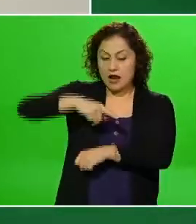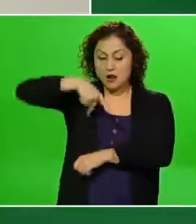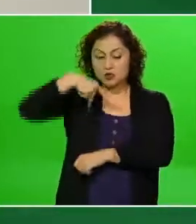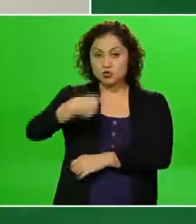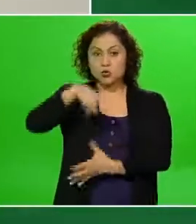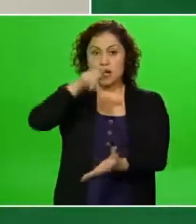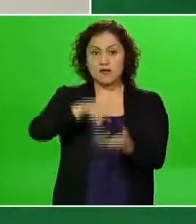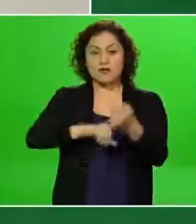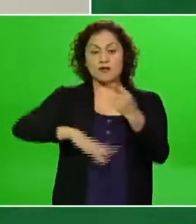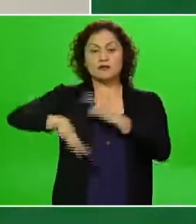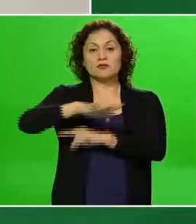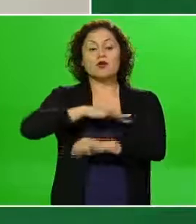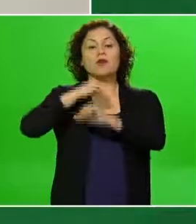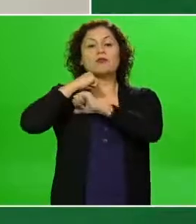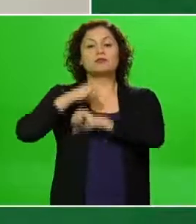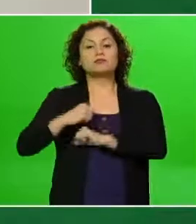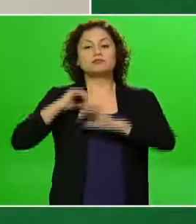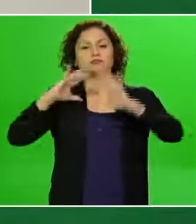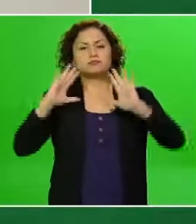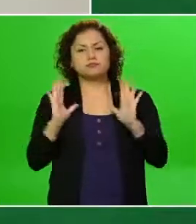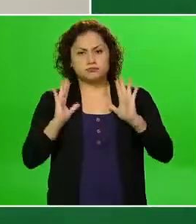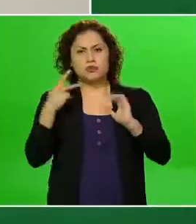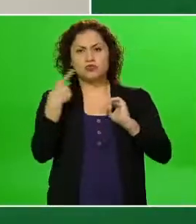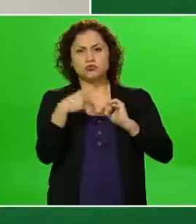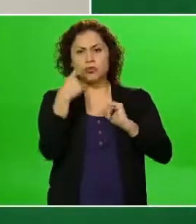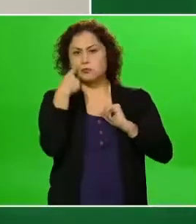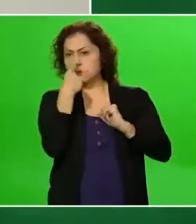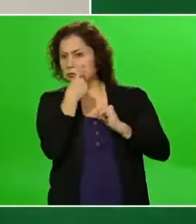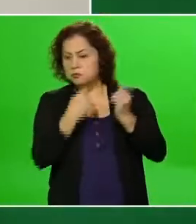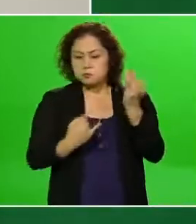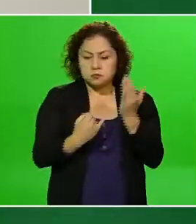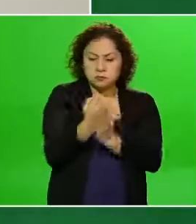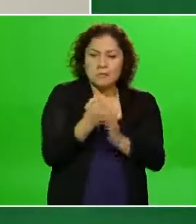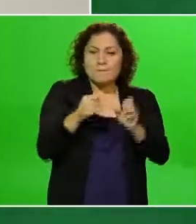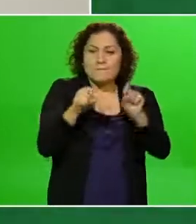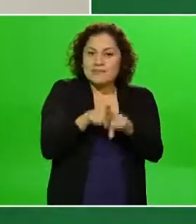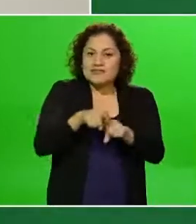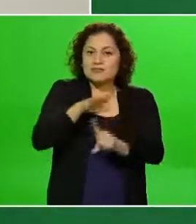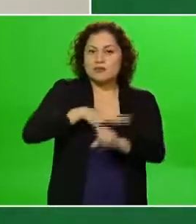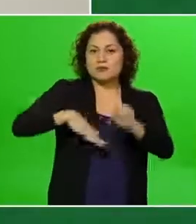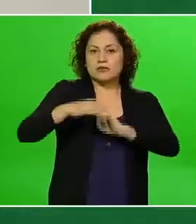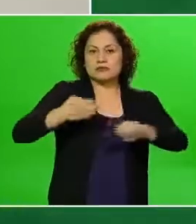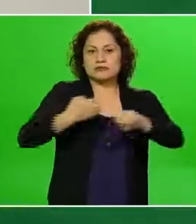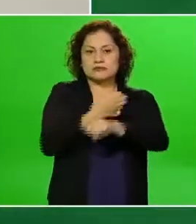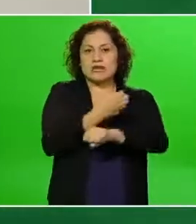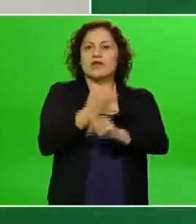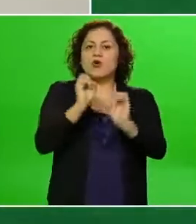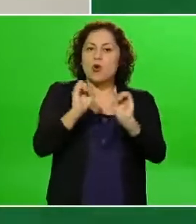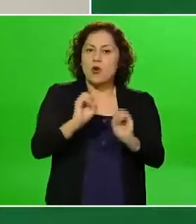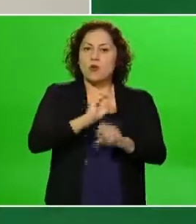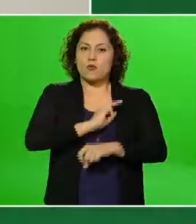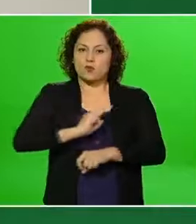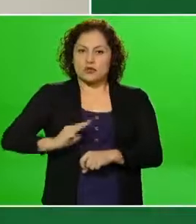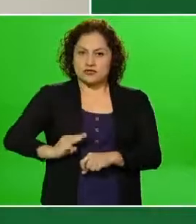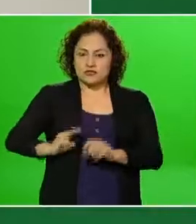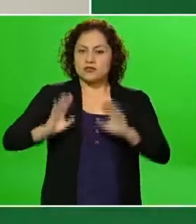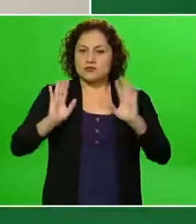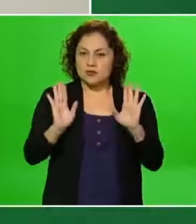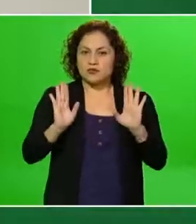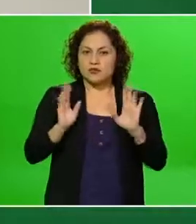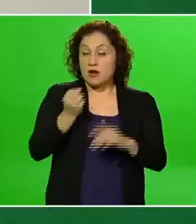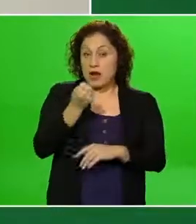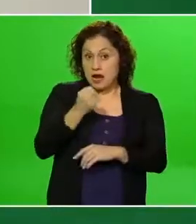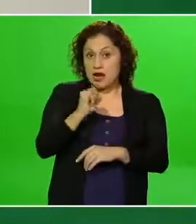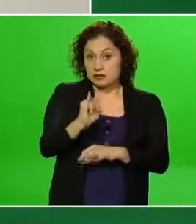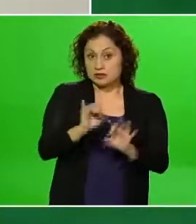desarrollado herramientas para también asignar riesgos en sus municipios, lo cual ha sido importante porque entonces a su vez